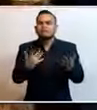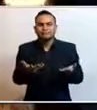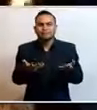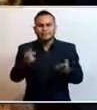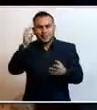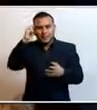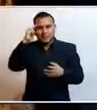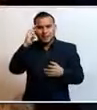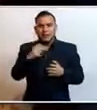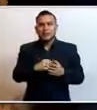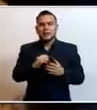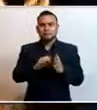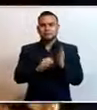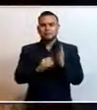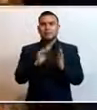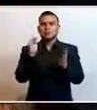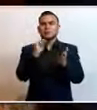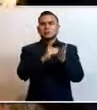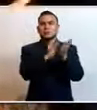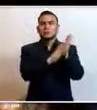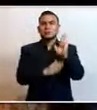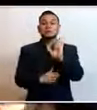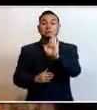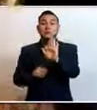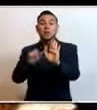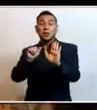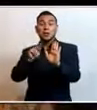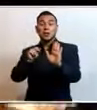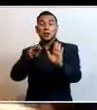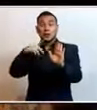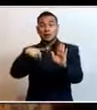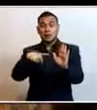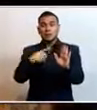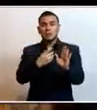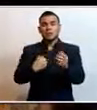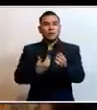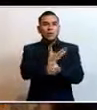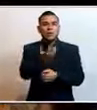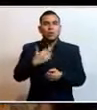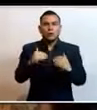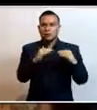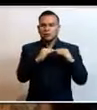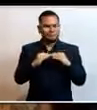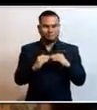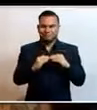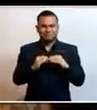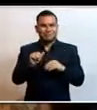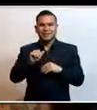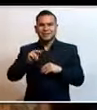luego poner una calcomanía en la bolsa y decir, ANEP somos todos. No, ANEP no somos todos.